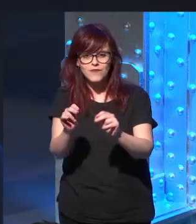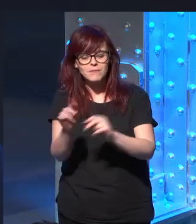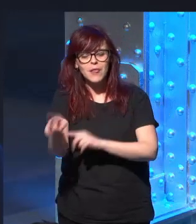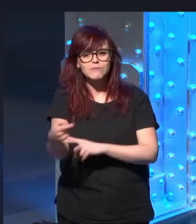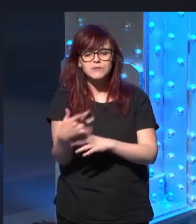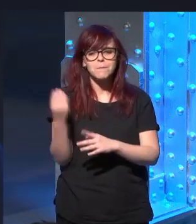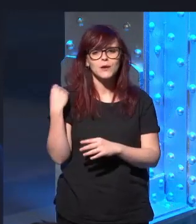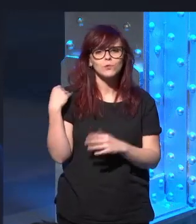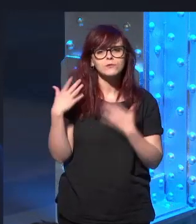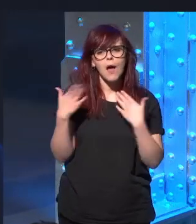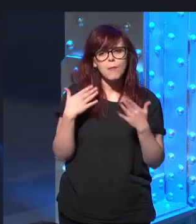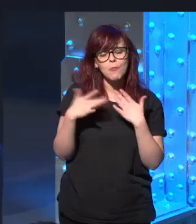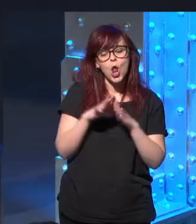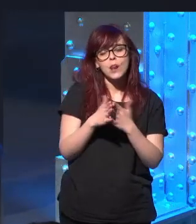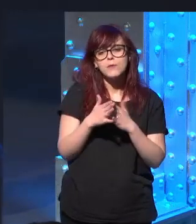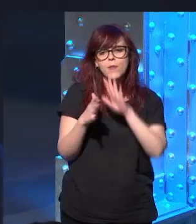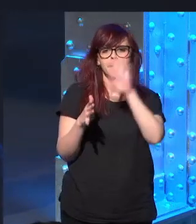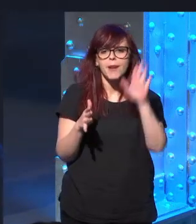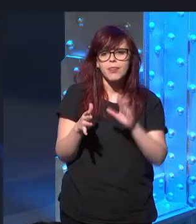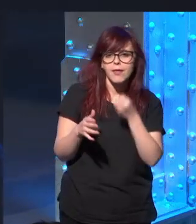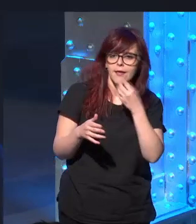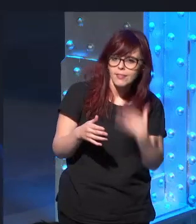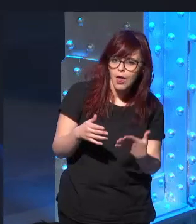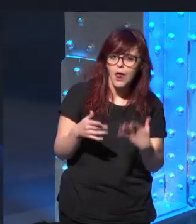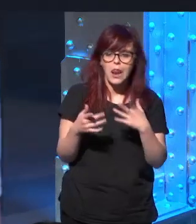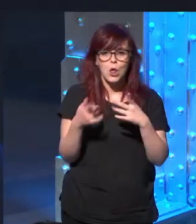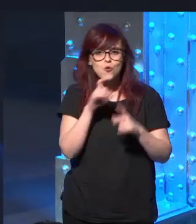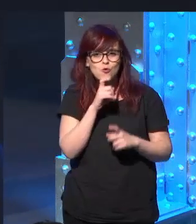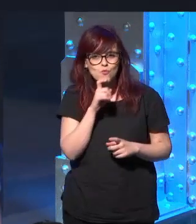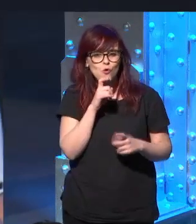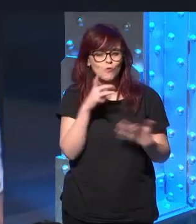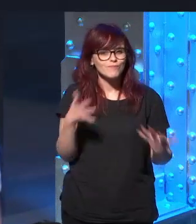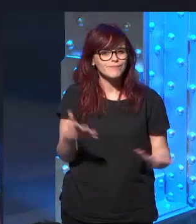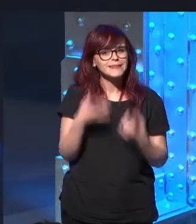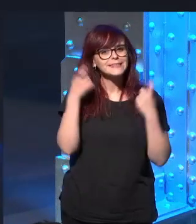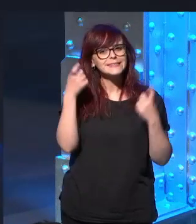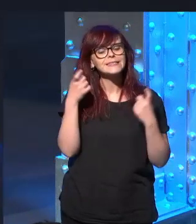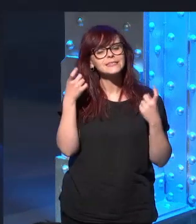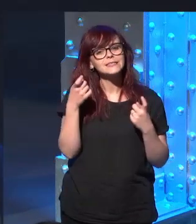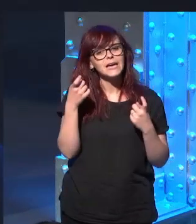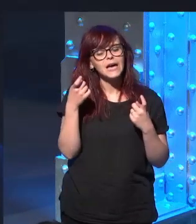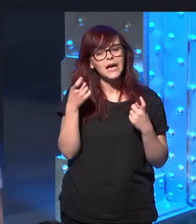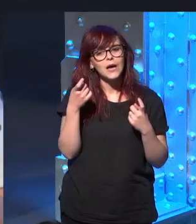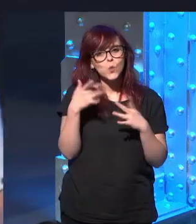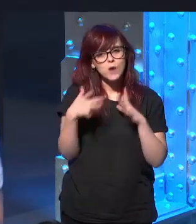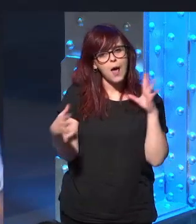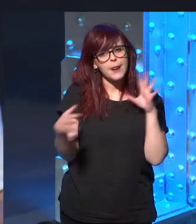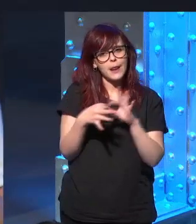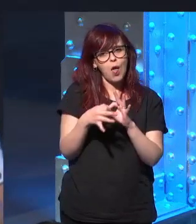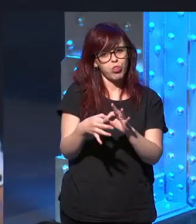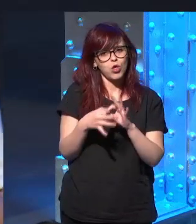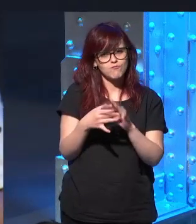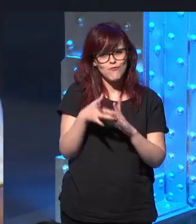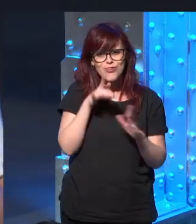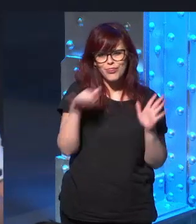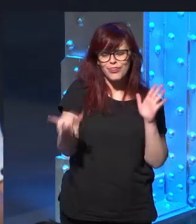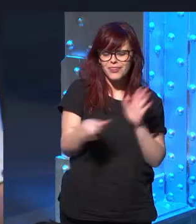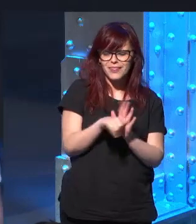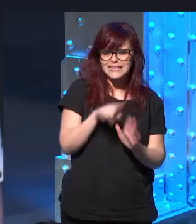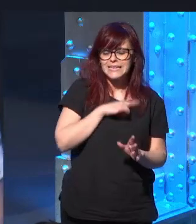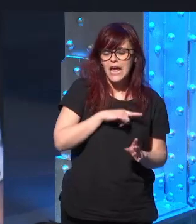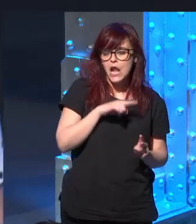preguntaban qué me había parecido los libros. Había como una relación muy cercana, ¿no? Para mí.